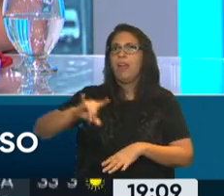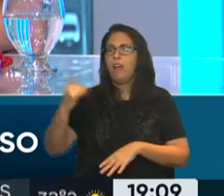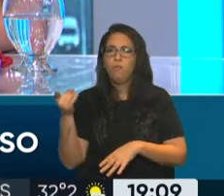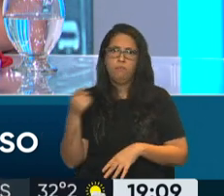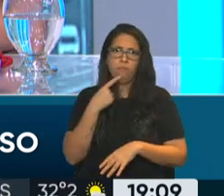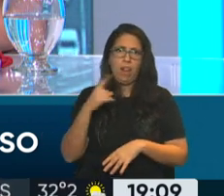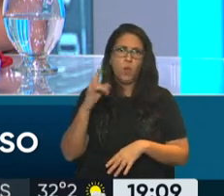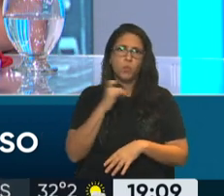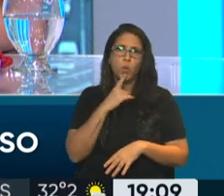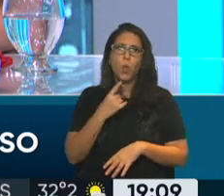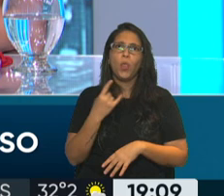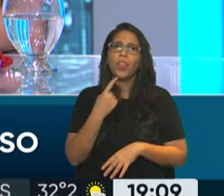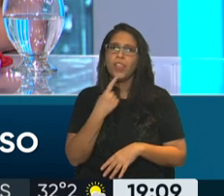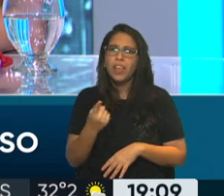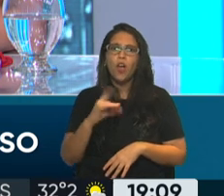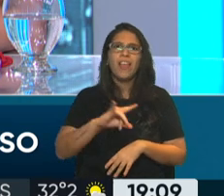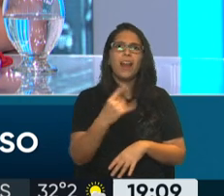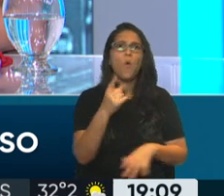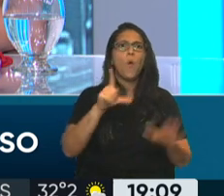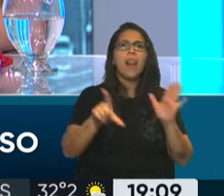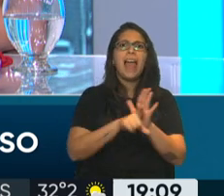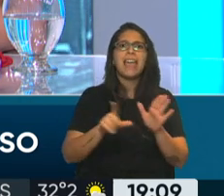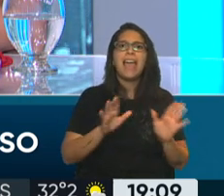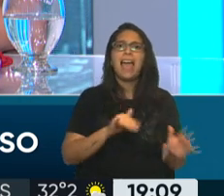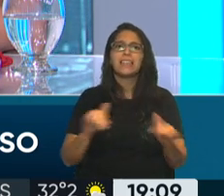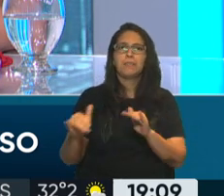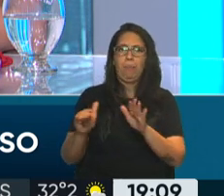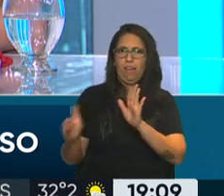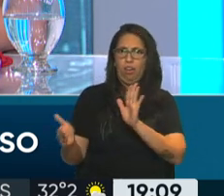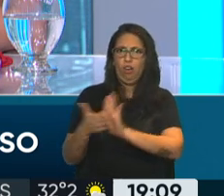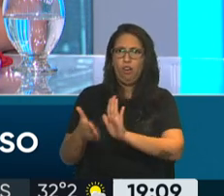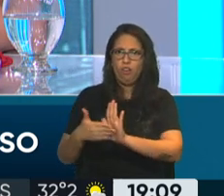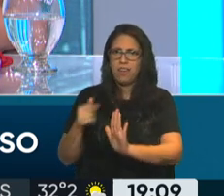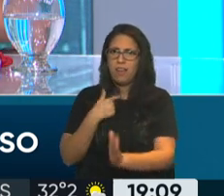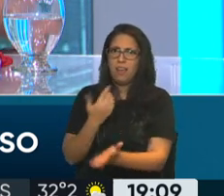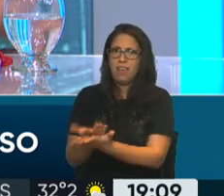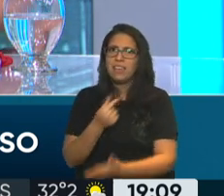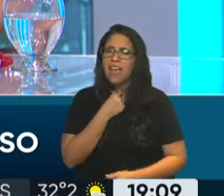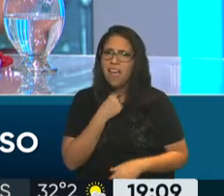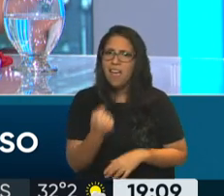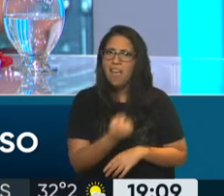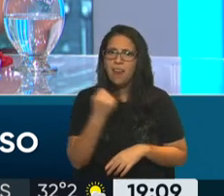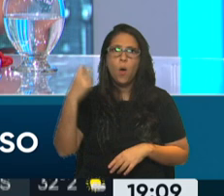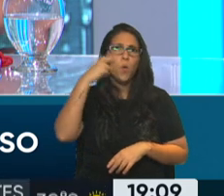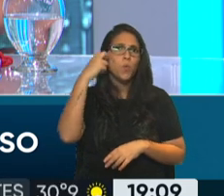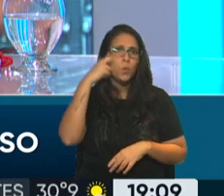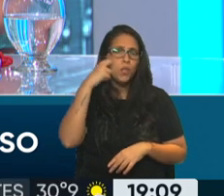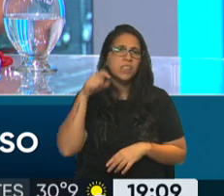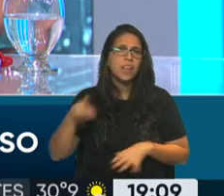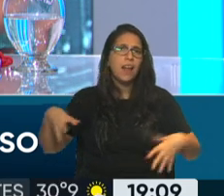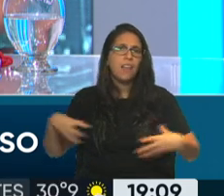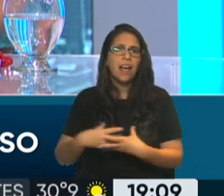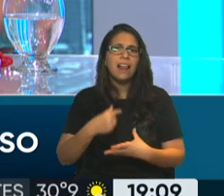querían una ley espejo del Dn O sea que lo que quiere la ucr es que sea tenida en cuenta